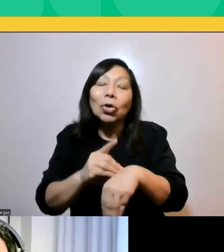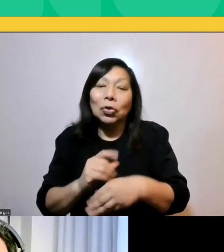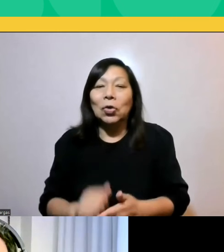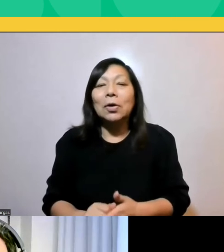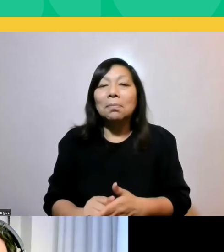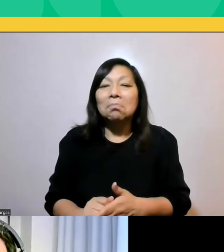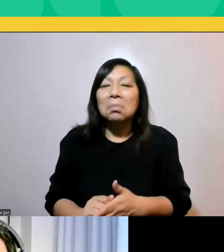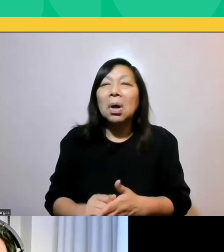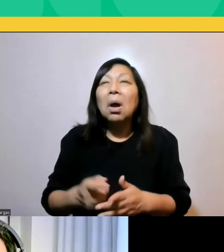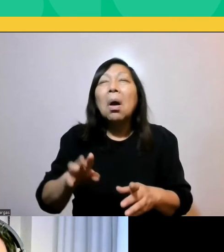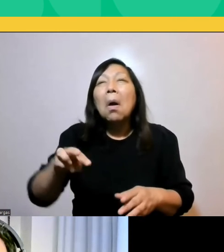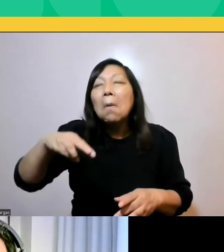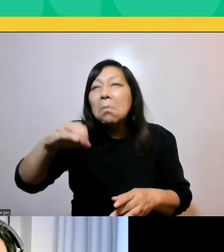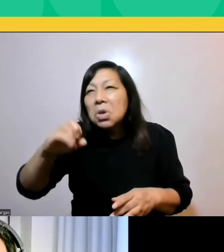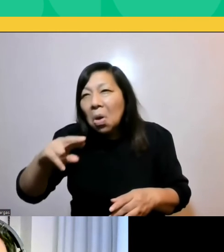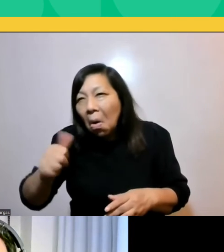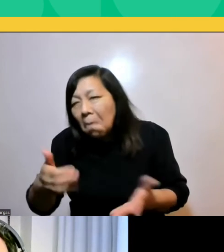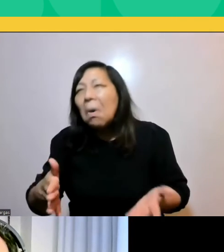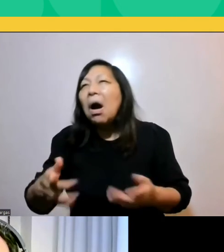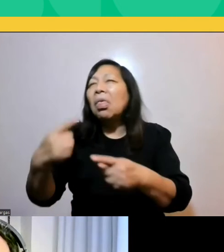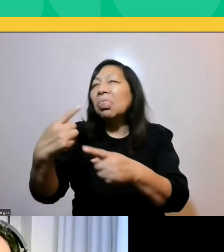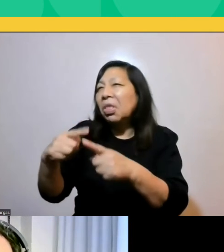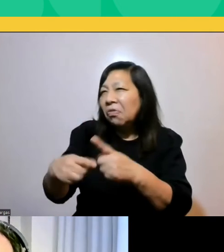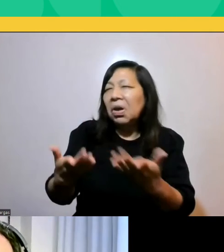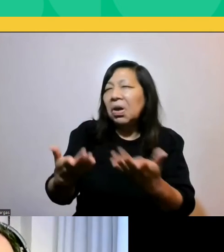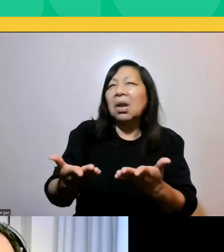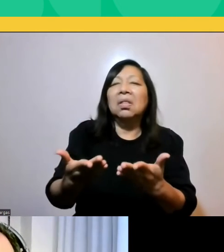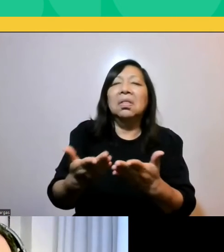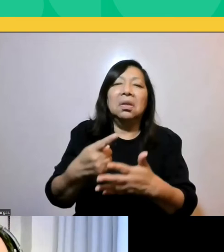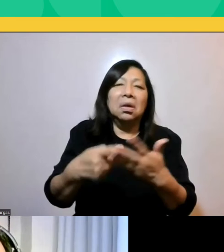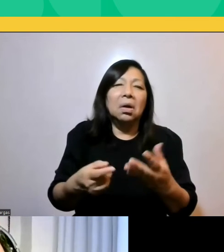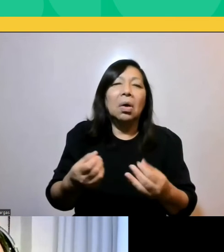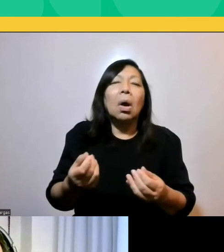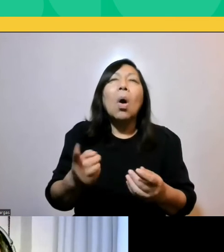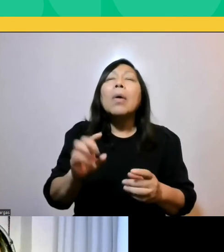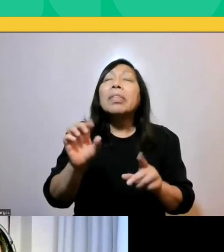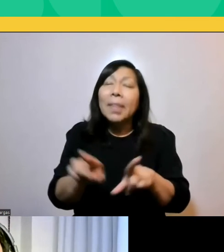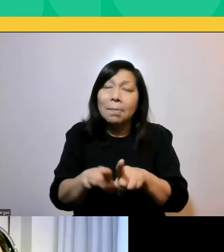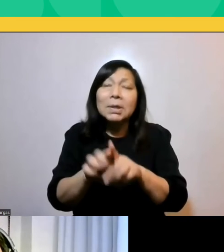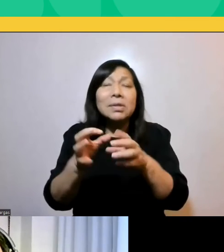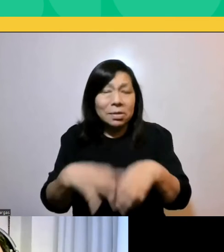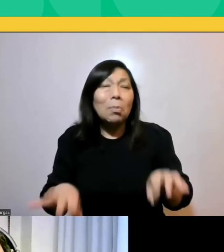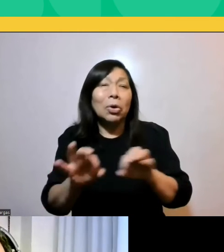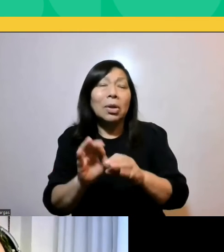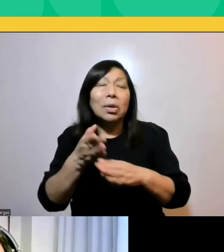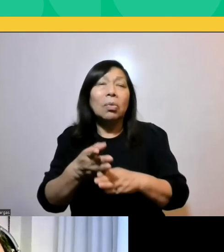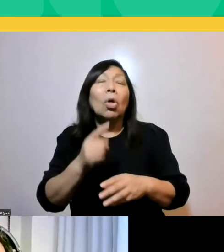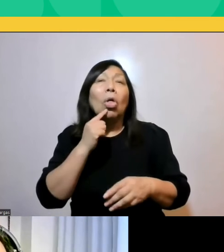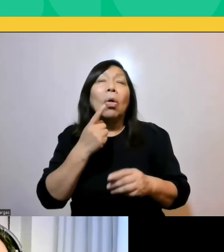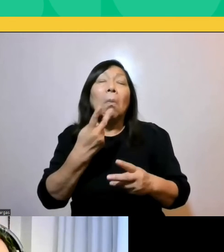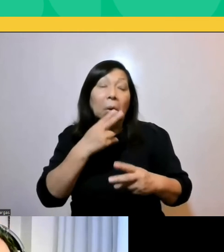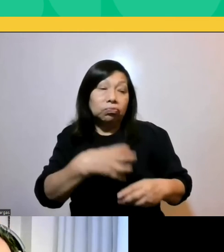ginecológica: miomas, endometriosis, adenomiosis, síndrome de ovario poliquístico, y para un chequeo de mamas también, etcétera. ujú. Y fuera de